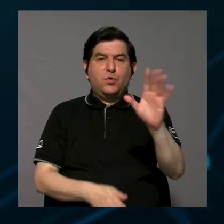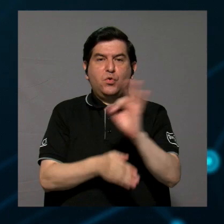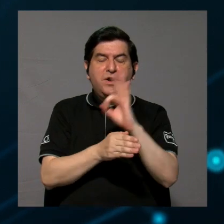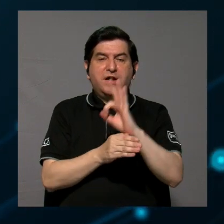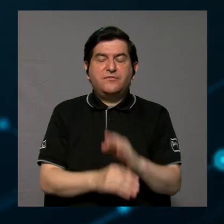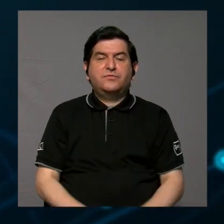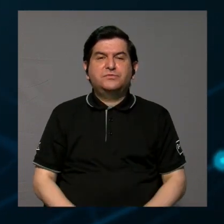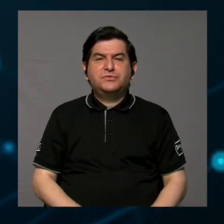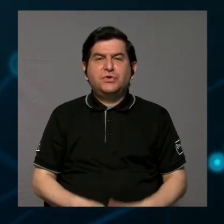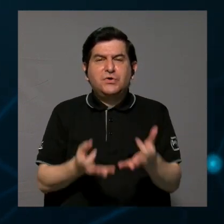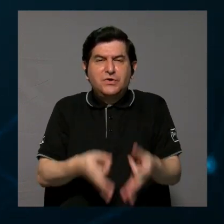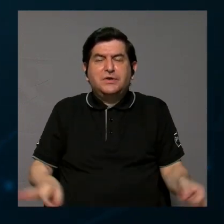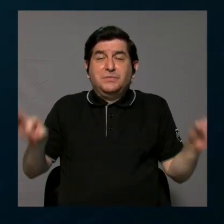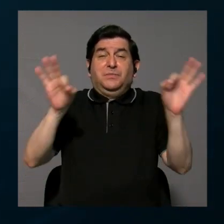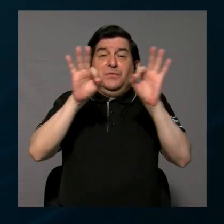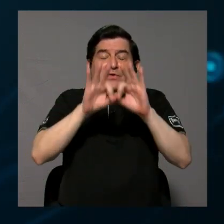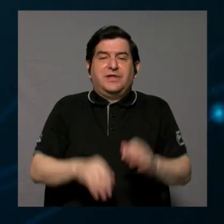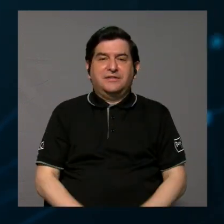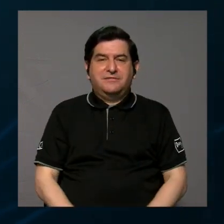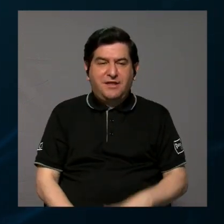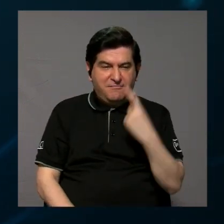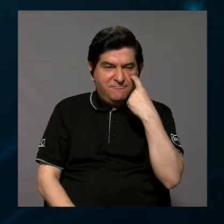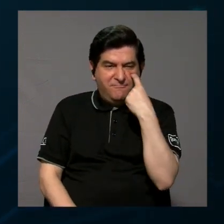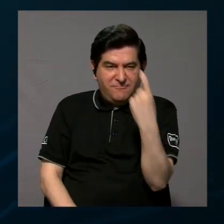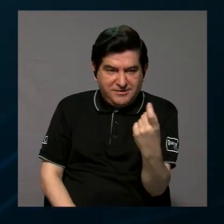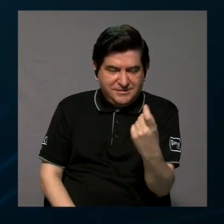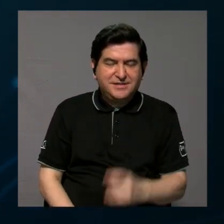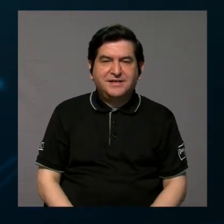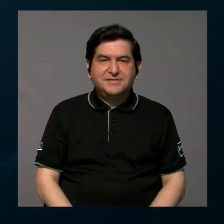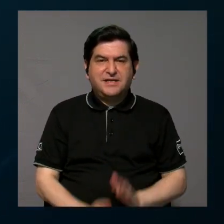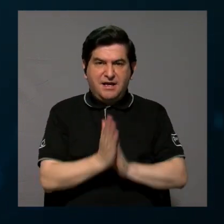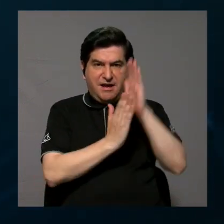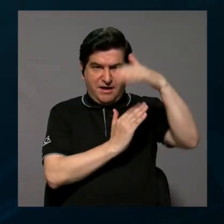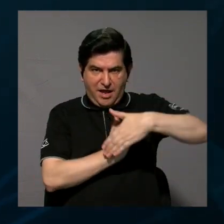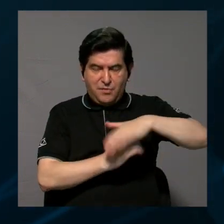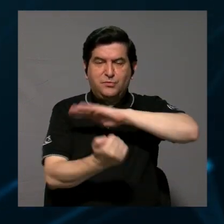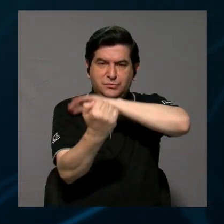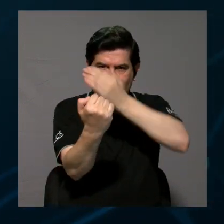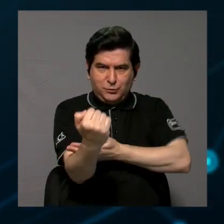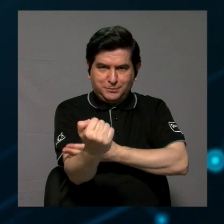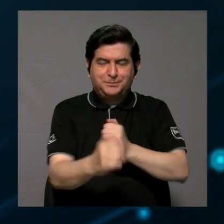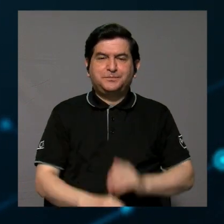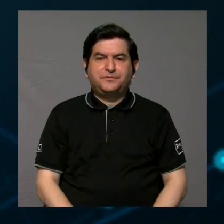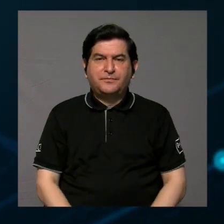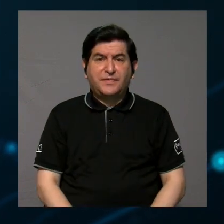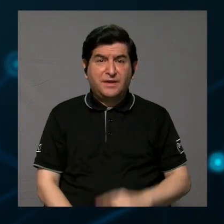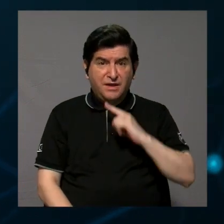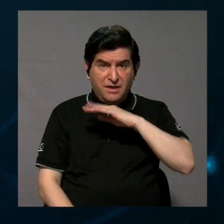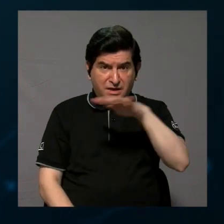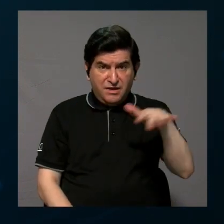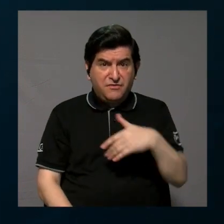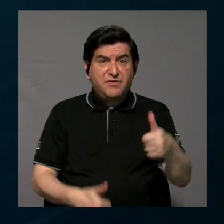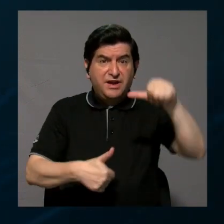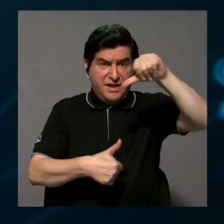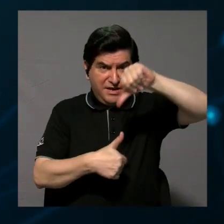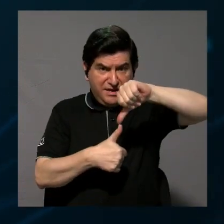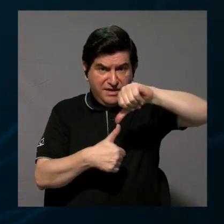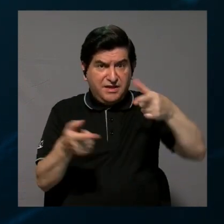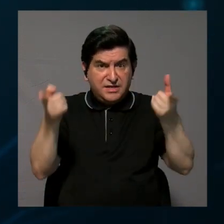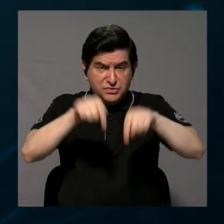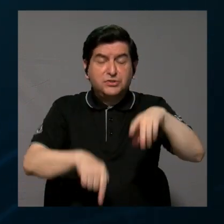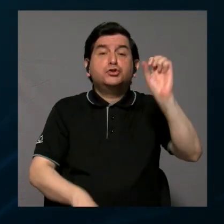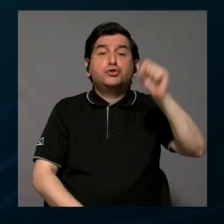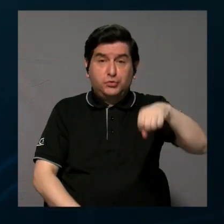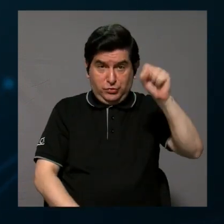funciones críticas, casualmente la fiscalización sobre los abusos del poder. ¿Esa es una realidad en Centroamérica, Francisco?